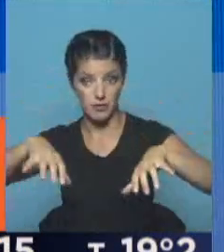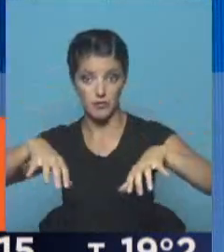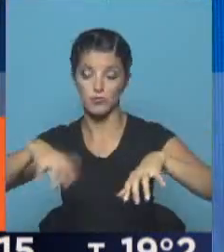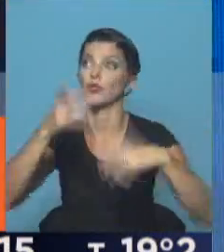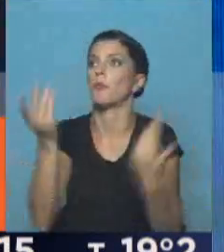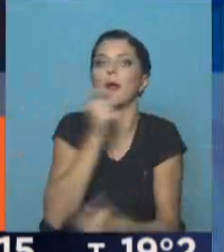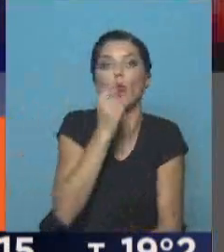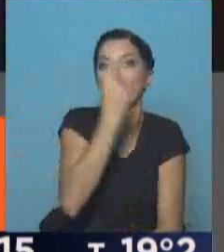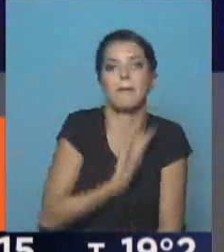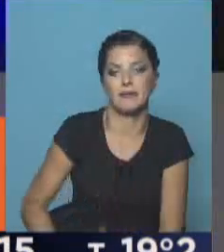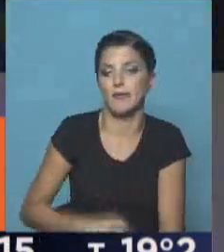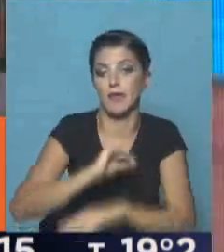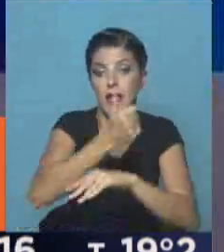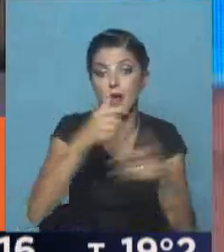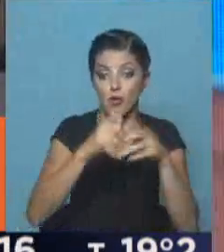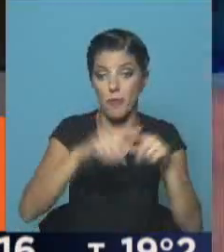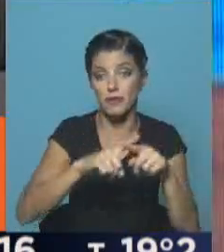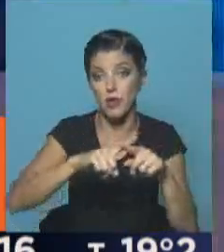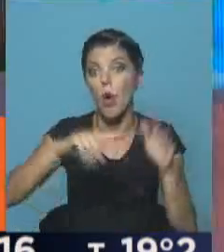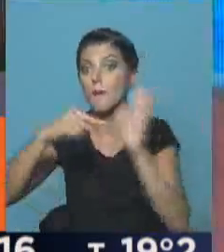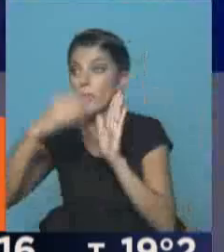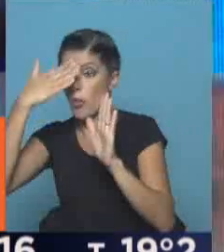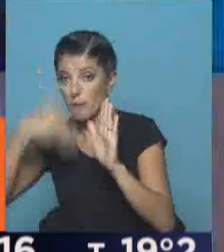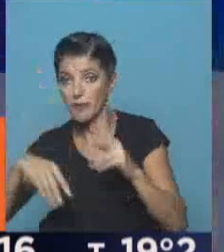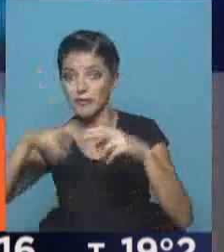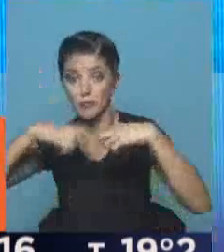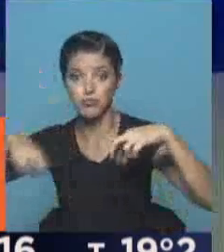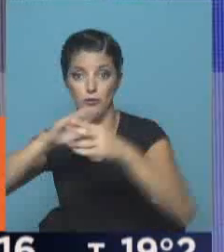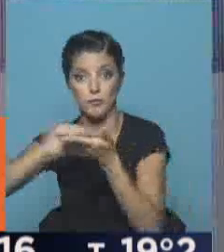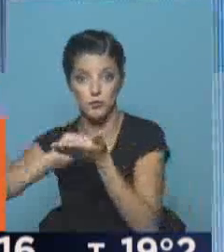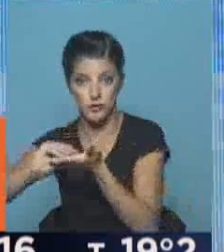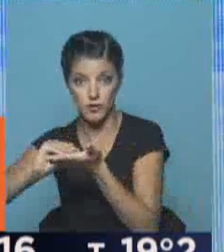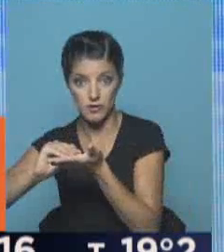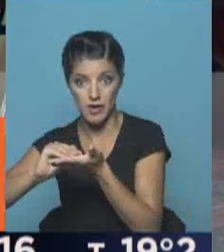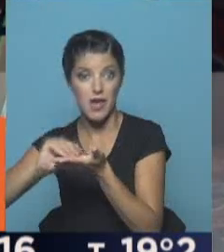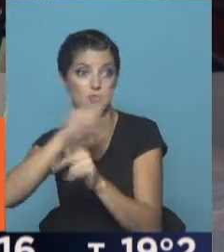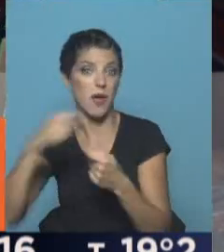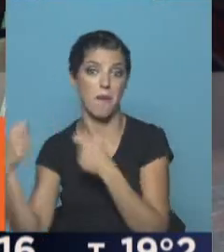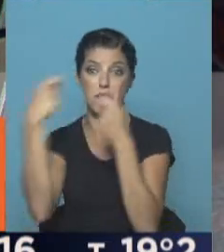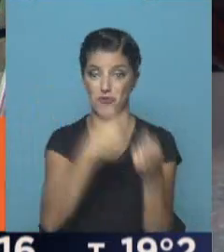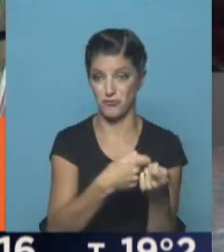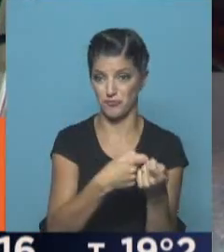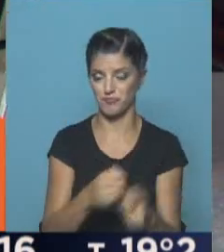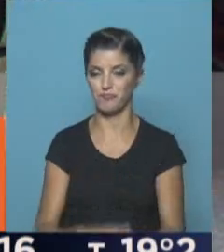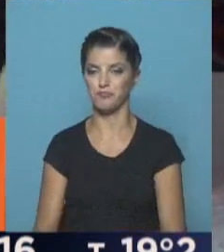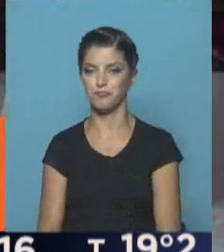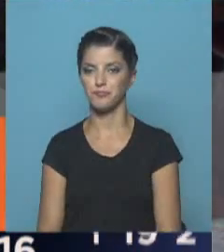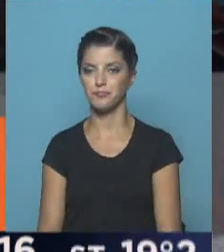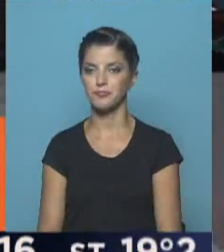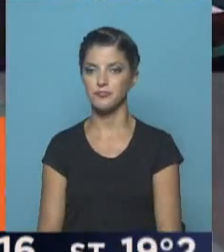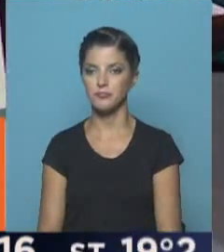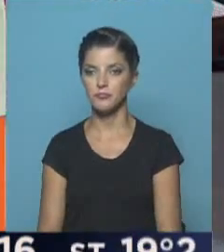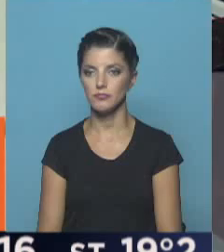de pronto gane un presidente de un partido, pero que en la Asamblea, efectivamente, como señalabas, no lo acompañan. Natalia. Sí, quiero continuar